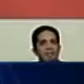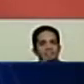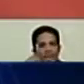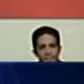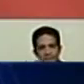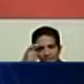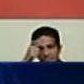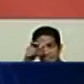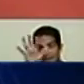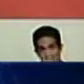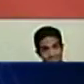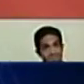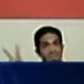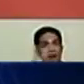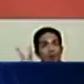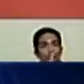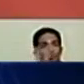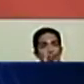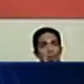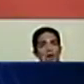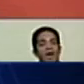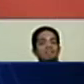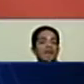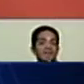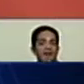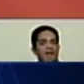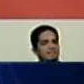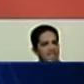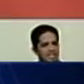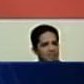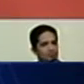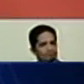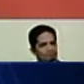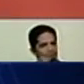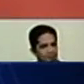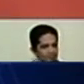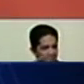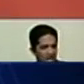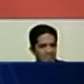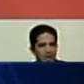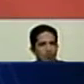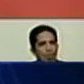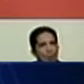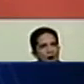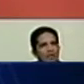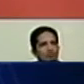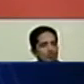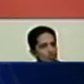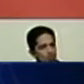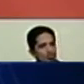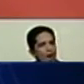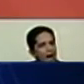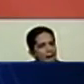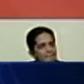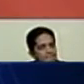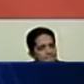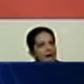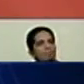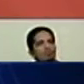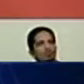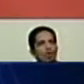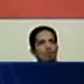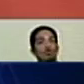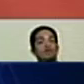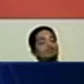del país entero, de quienes sentimos a la patria en nuestros huesos, de quienes amamos a la patria con todo nuestro corazón y quienes